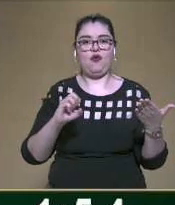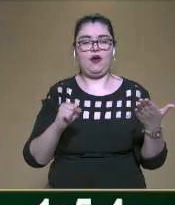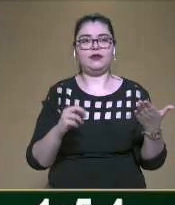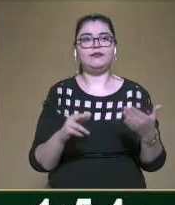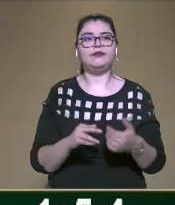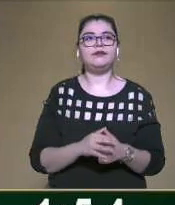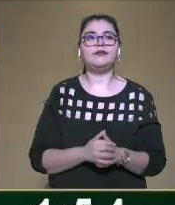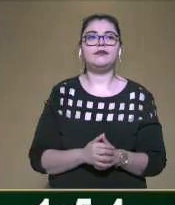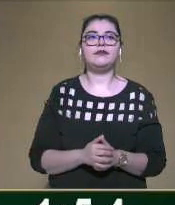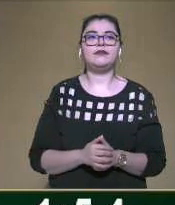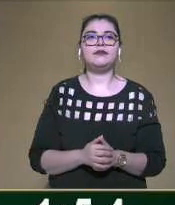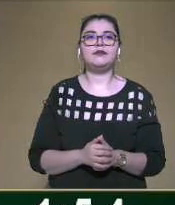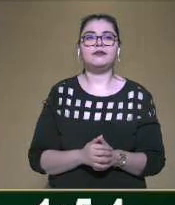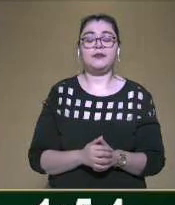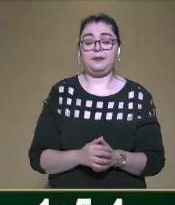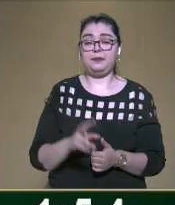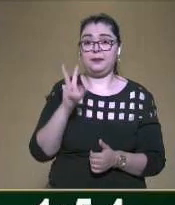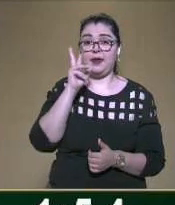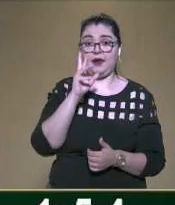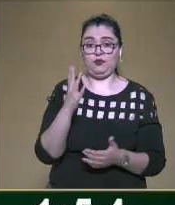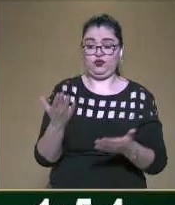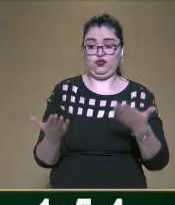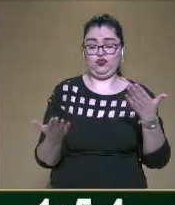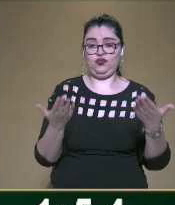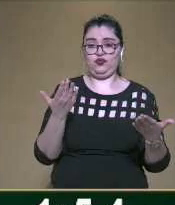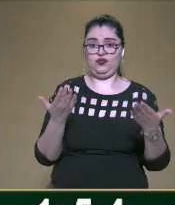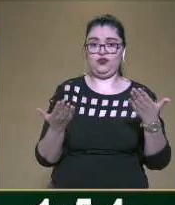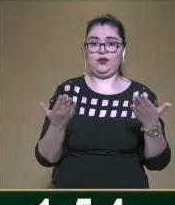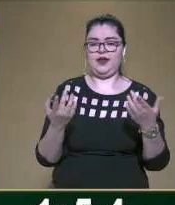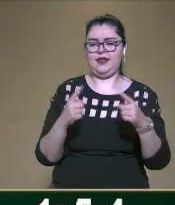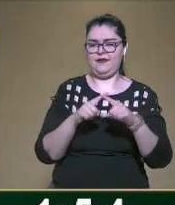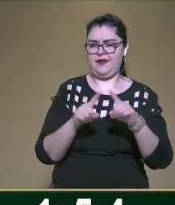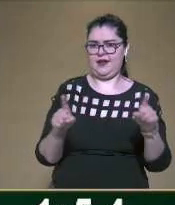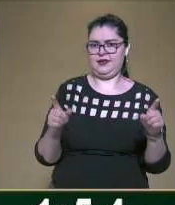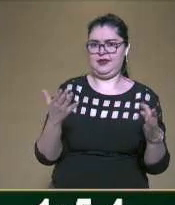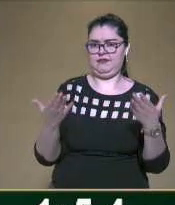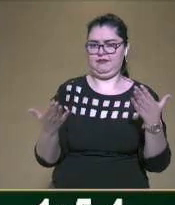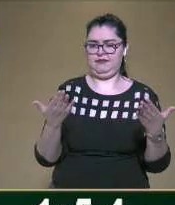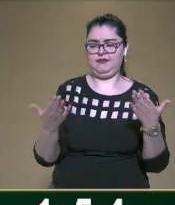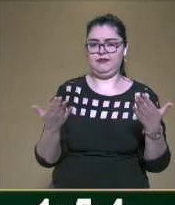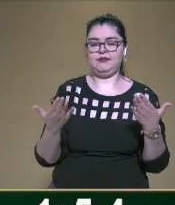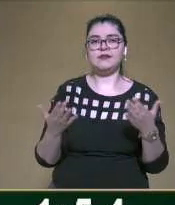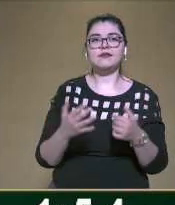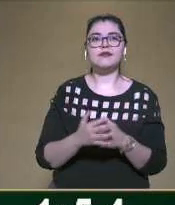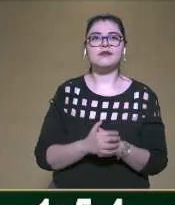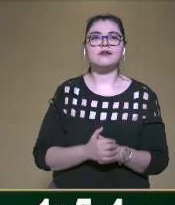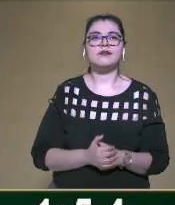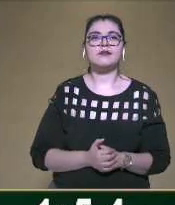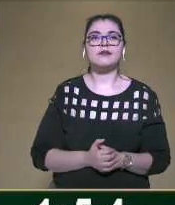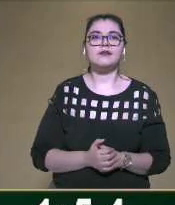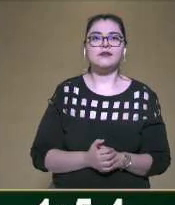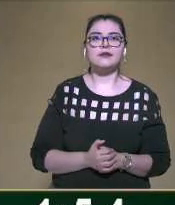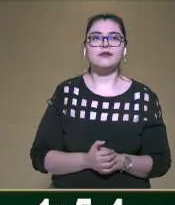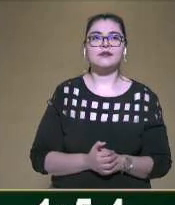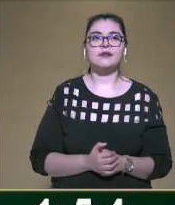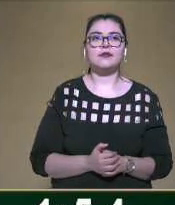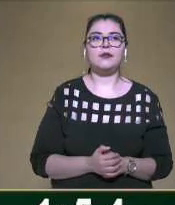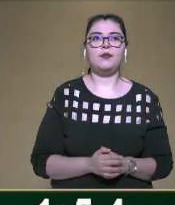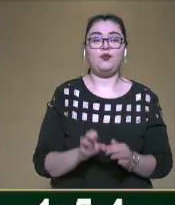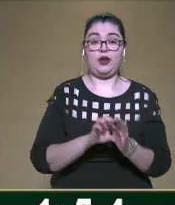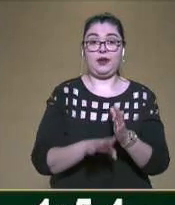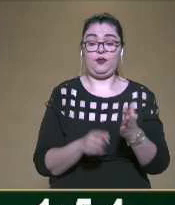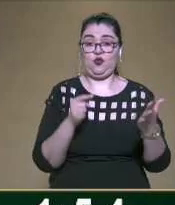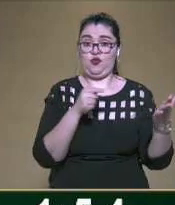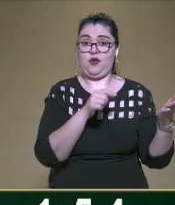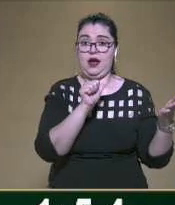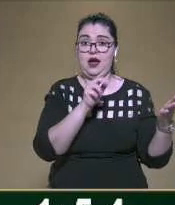anteriores, podemos destacar, la siguiente diferencia entre la nutrición autótrofa y heterótrofa. Por ejemplo, los